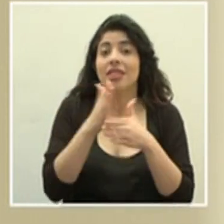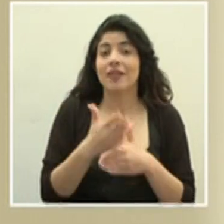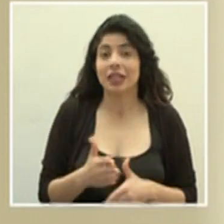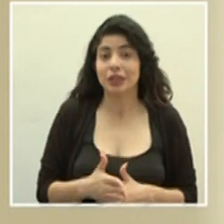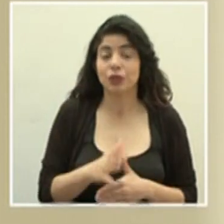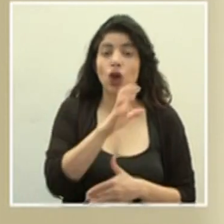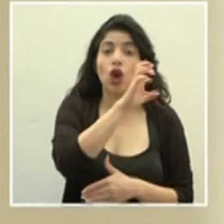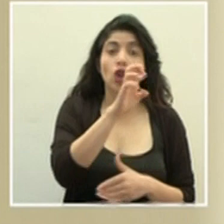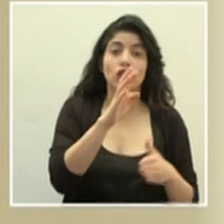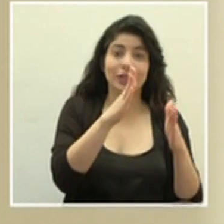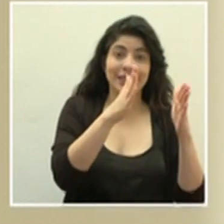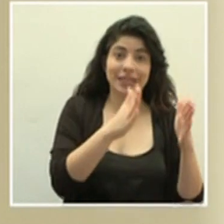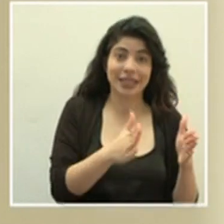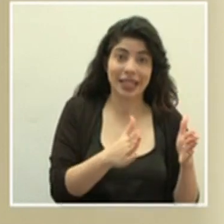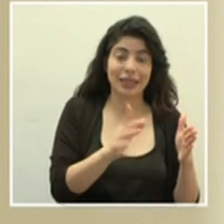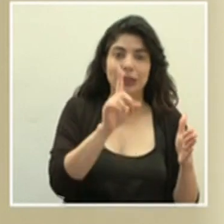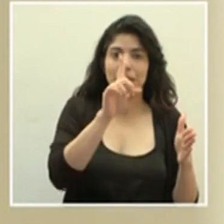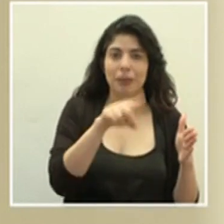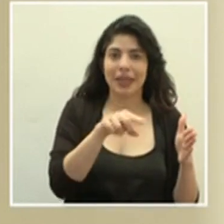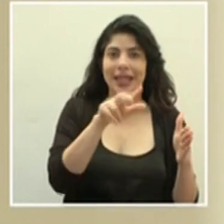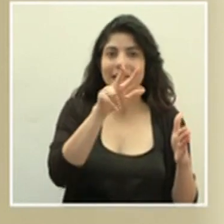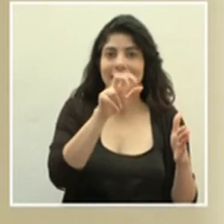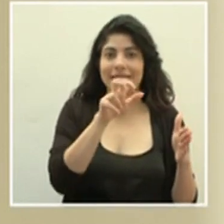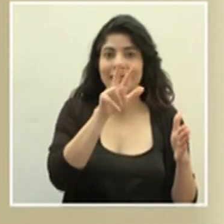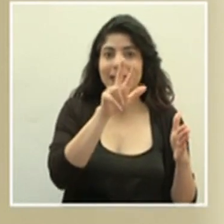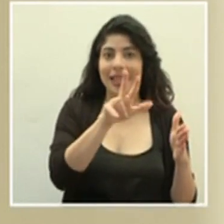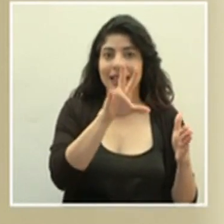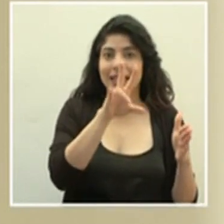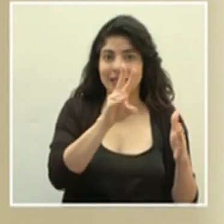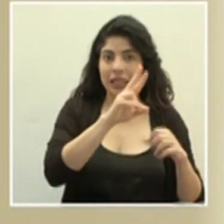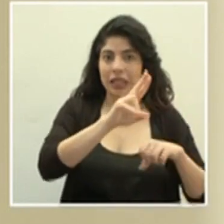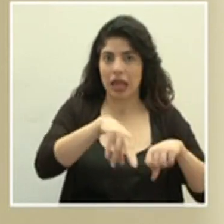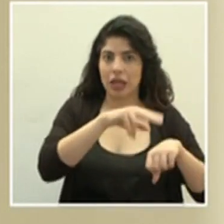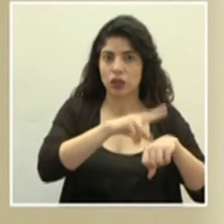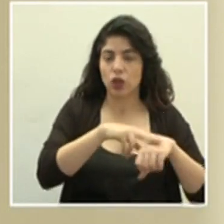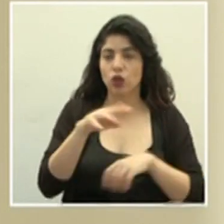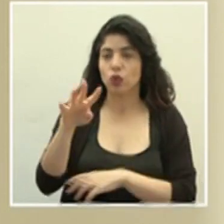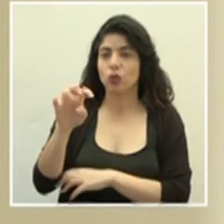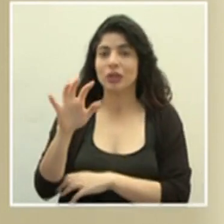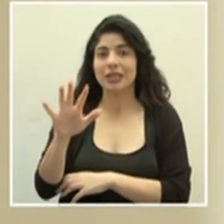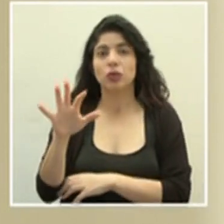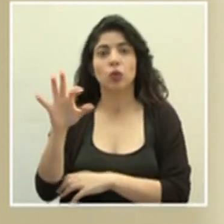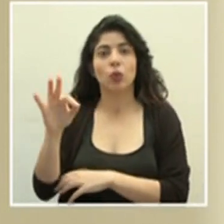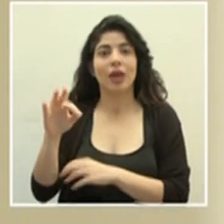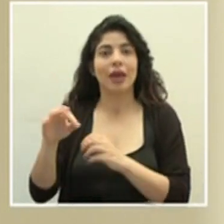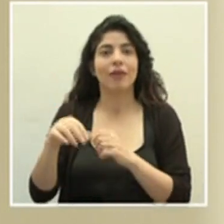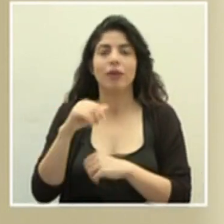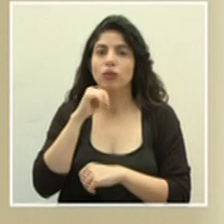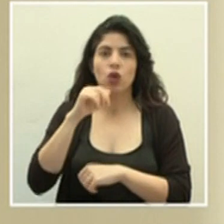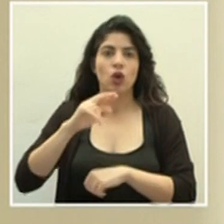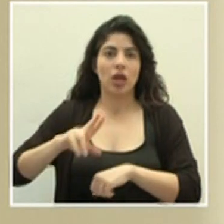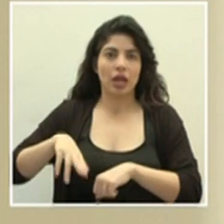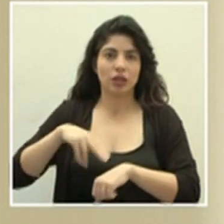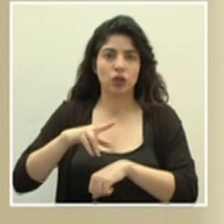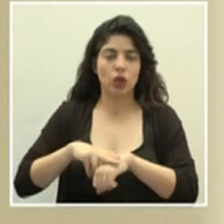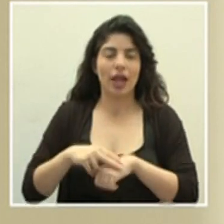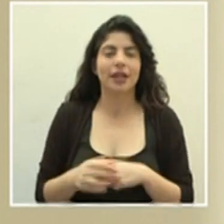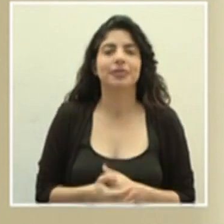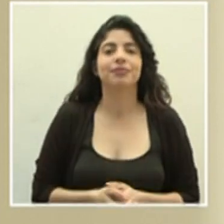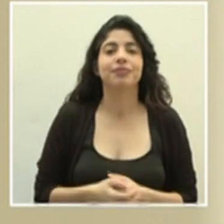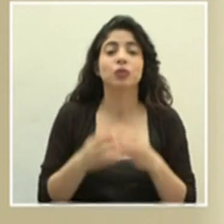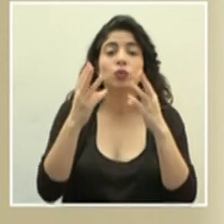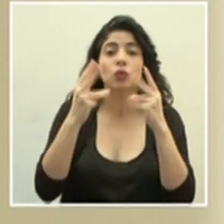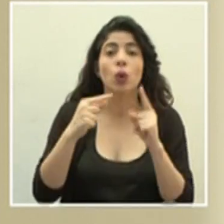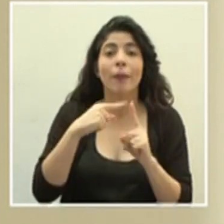entre costarricenses y extranjeros 1.337 nacionales y 459 no nacionales. Se contabilizan